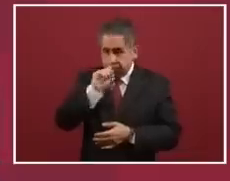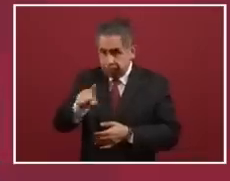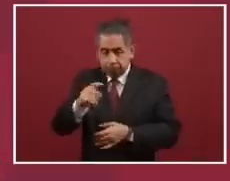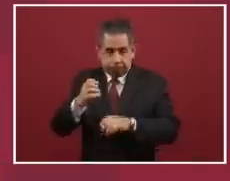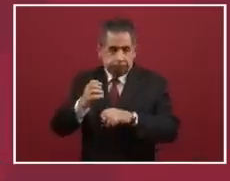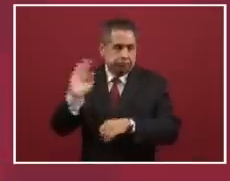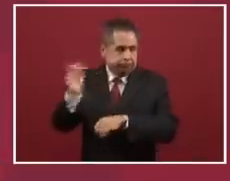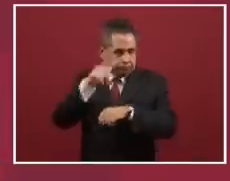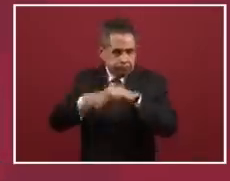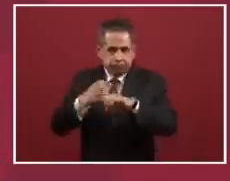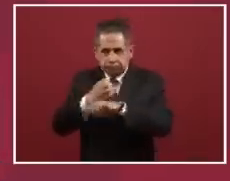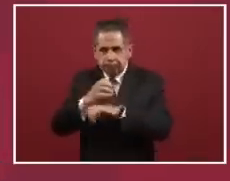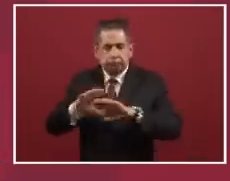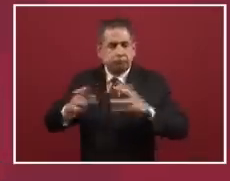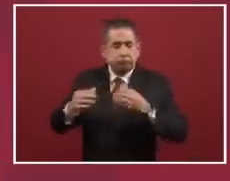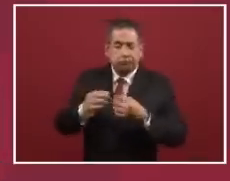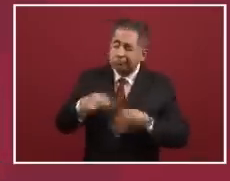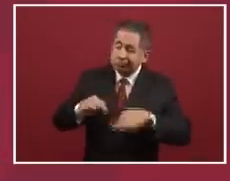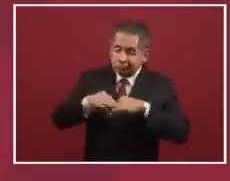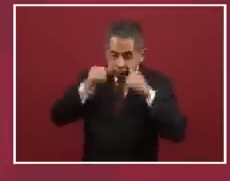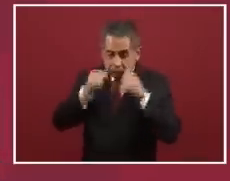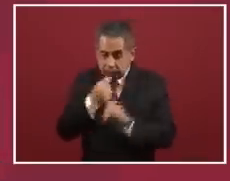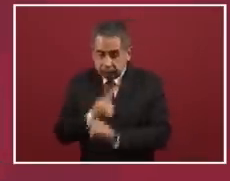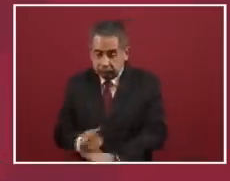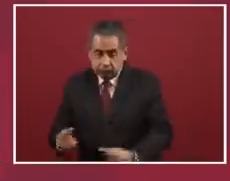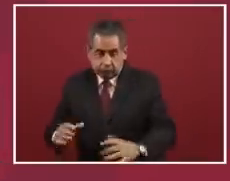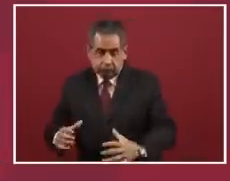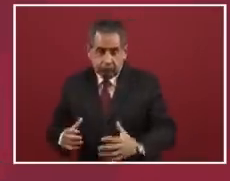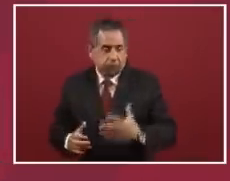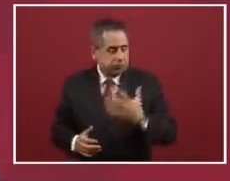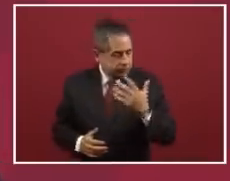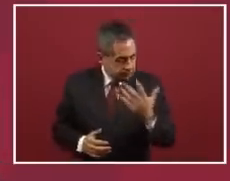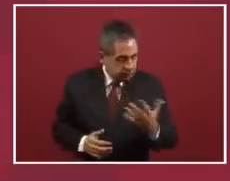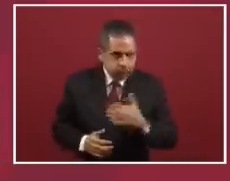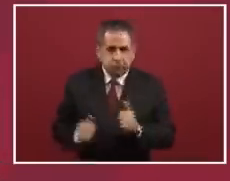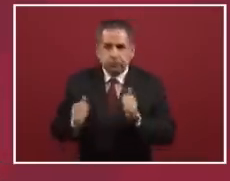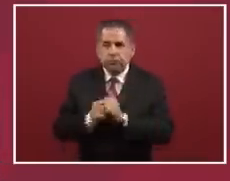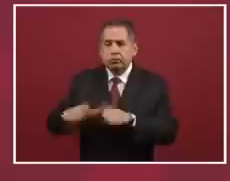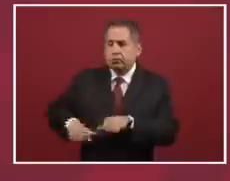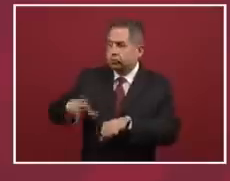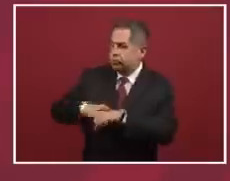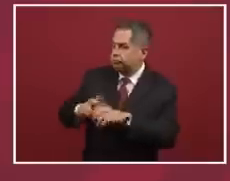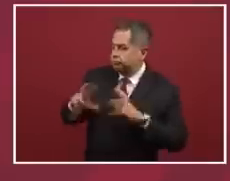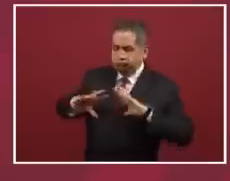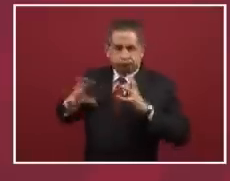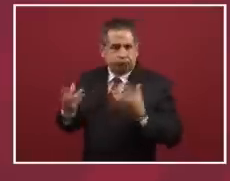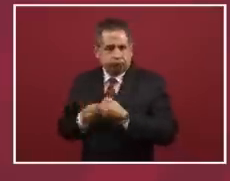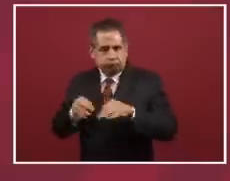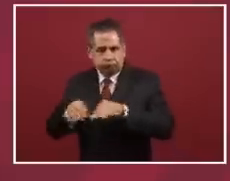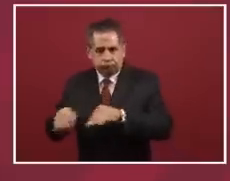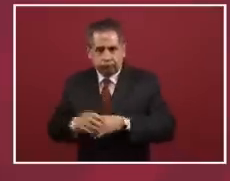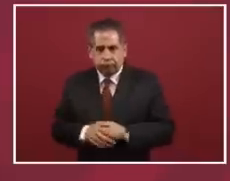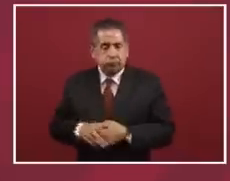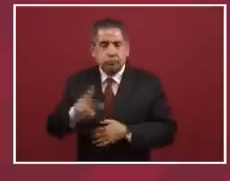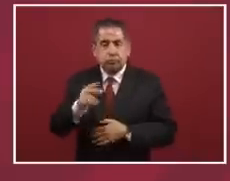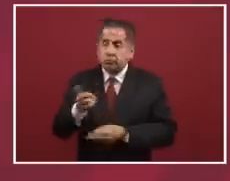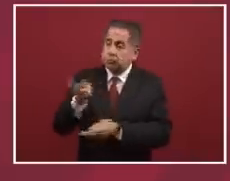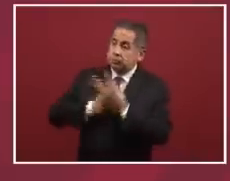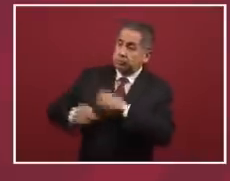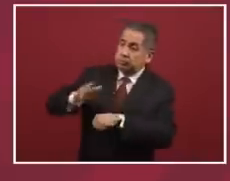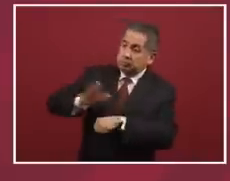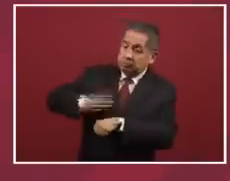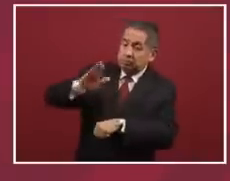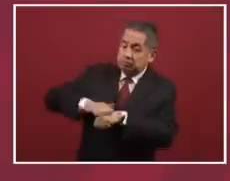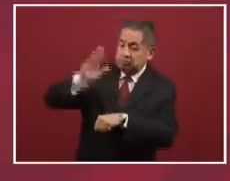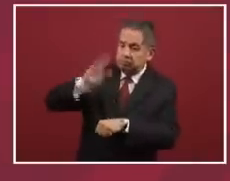porque nos preocupan, como ya dije, los menores. Bueno, vamos a trabajar junto con los gobernadores en esto. Pero no van a recibir más migrantes en el sur del